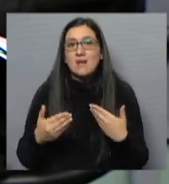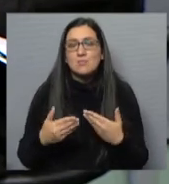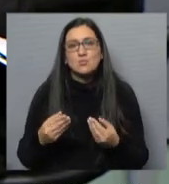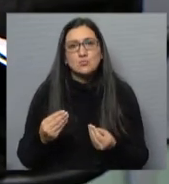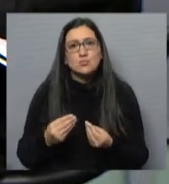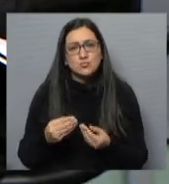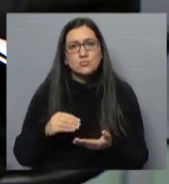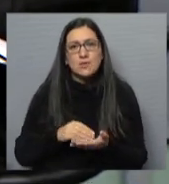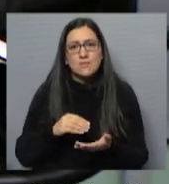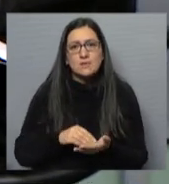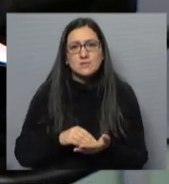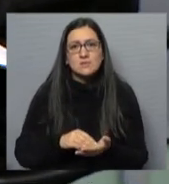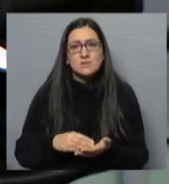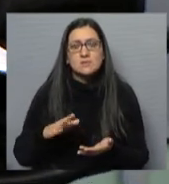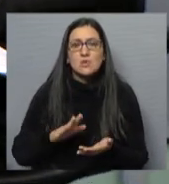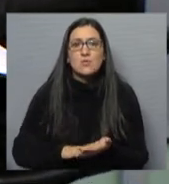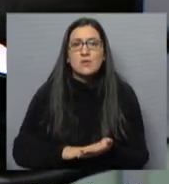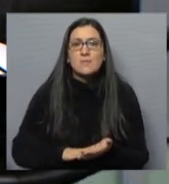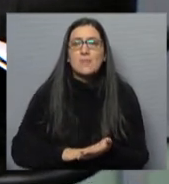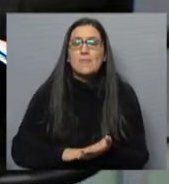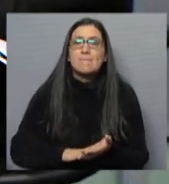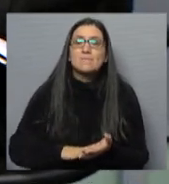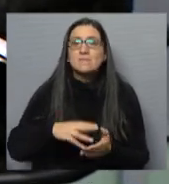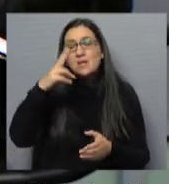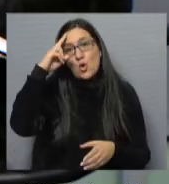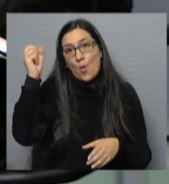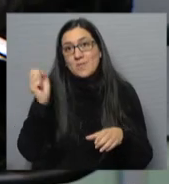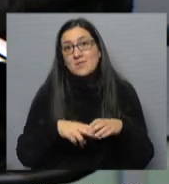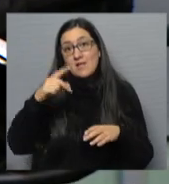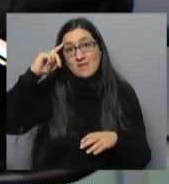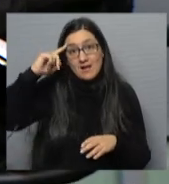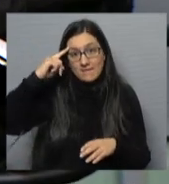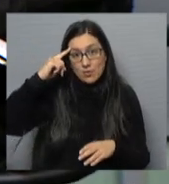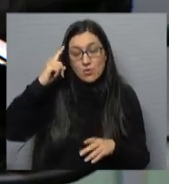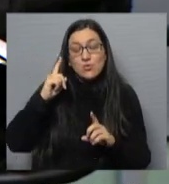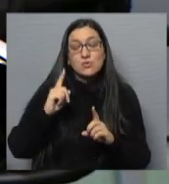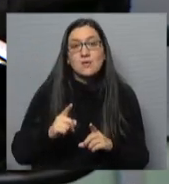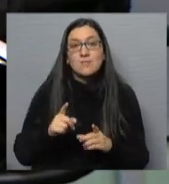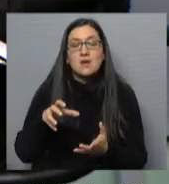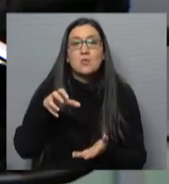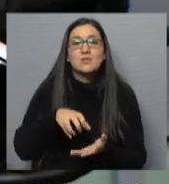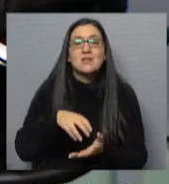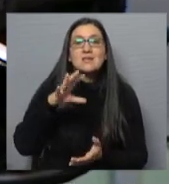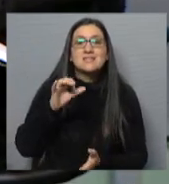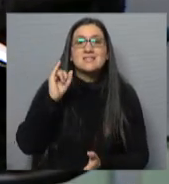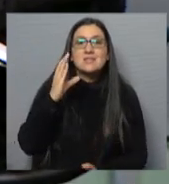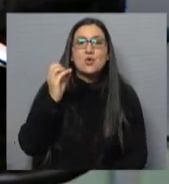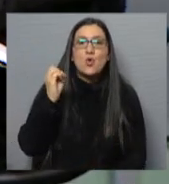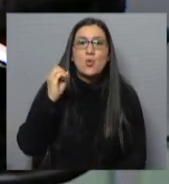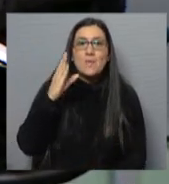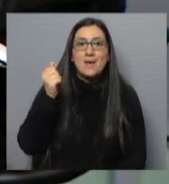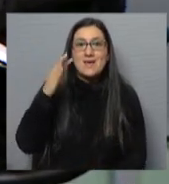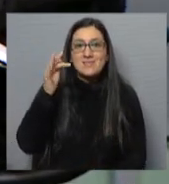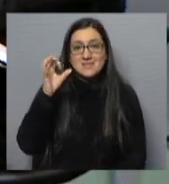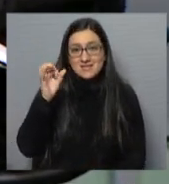alguna otra oportunidad también de, bueno, todo lo que significa el Hospital Vilar de Boo, también el Patronato del Psicópata, entre otros lugares. Y es por eso que